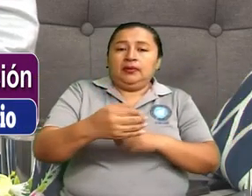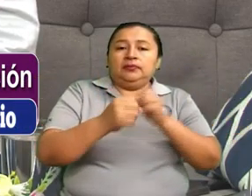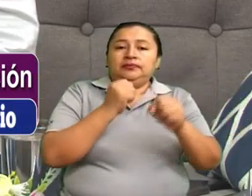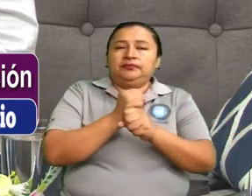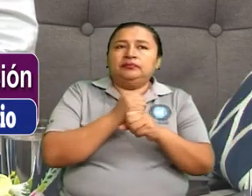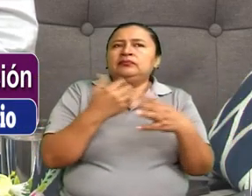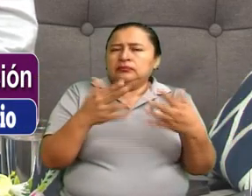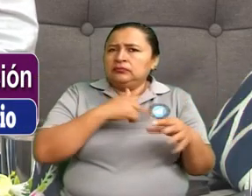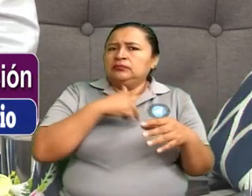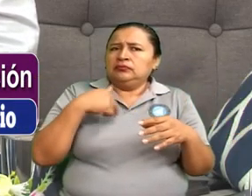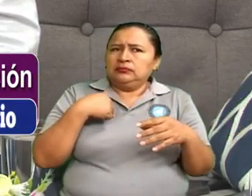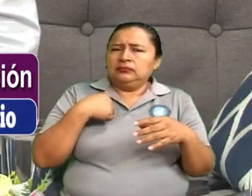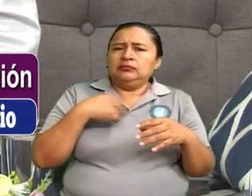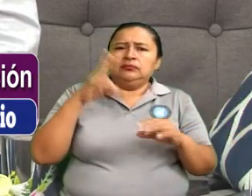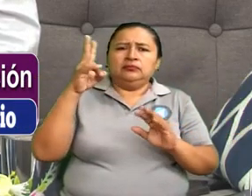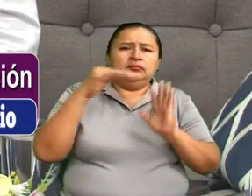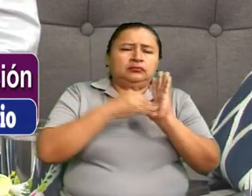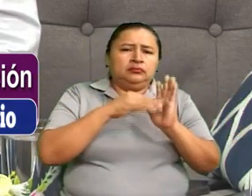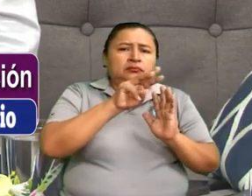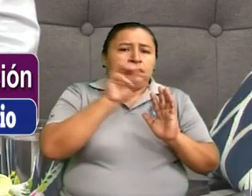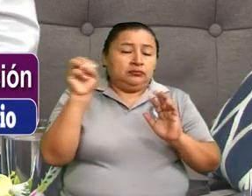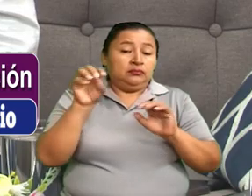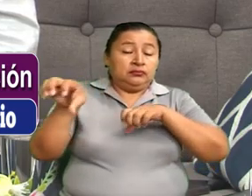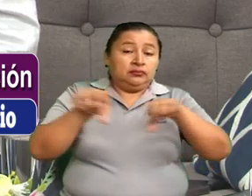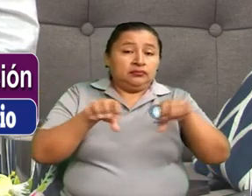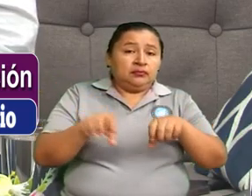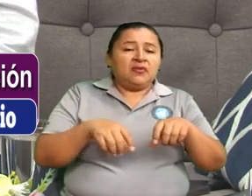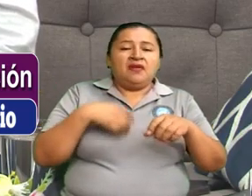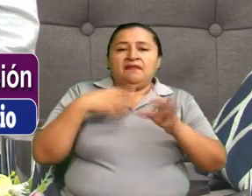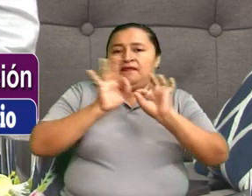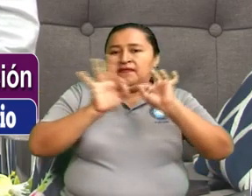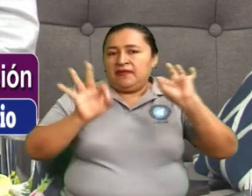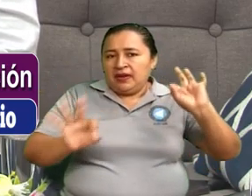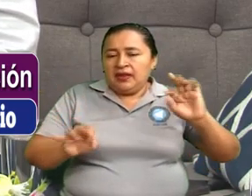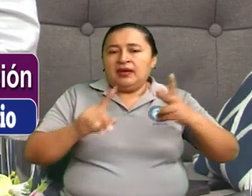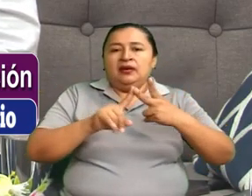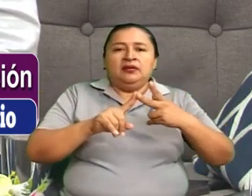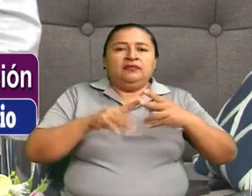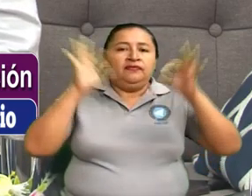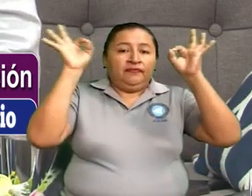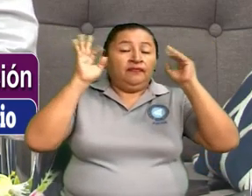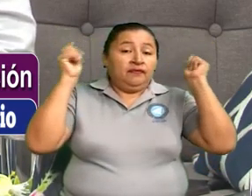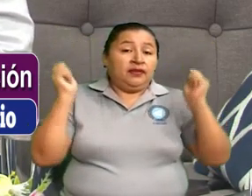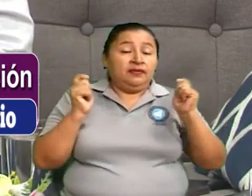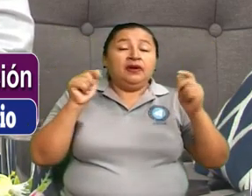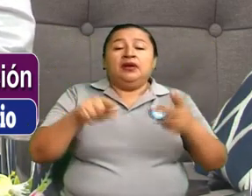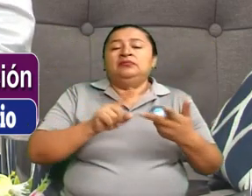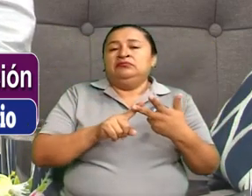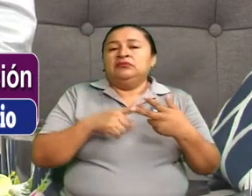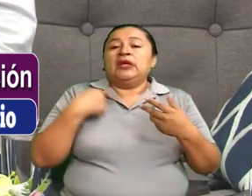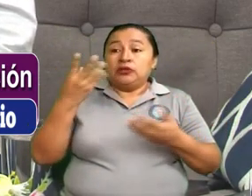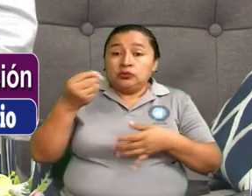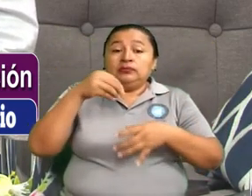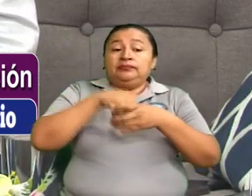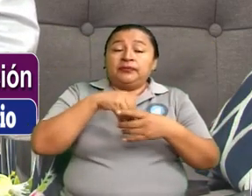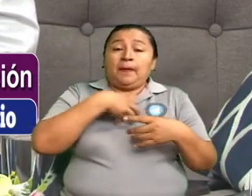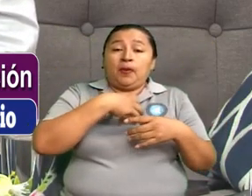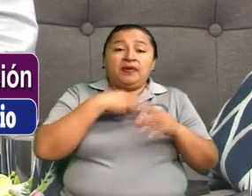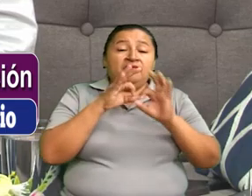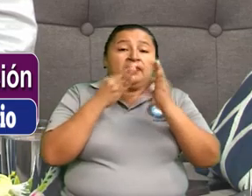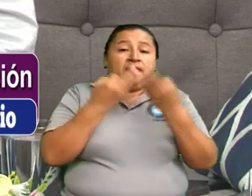hecho 2.300 eventos entre ferias, festivales, y eso ha reportado un ingreso para las familias protagonistas de